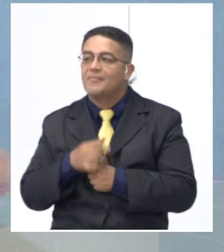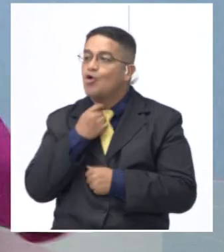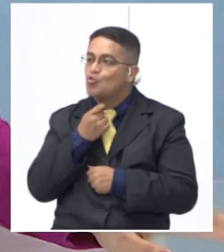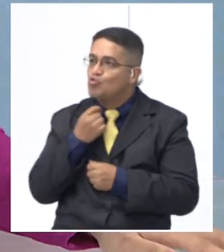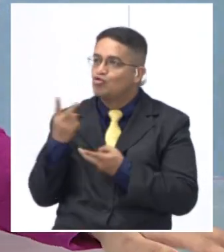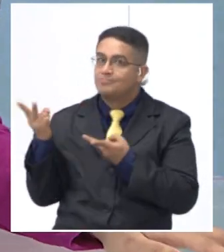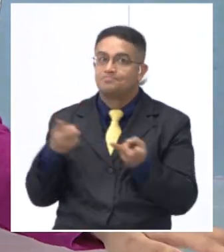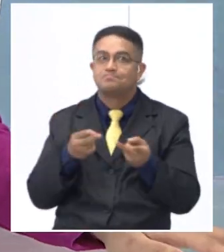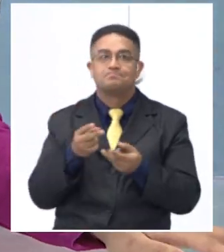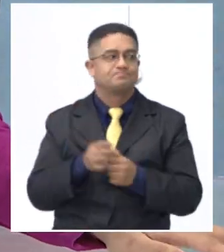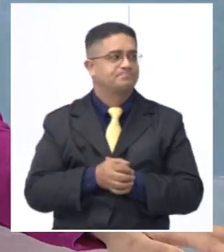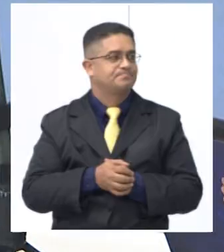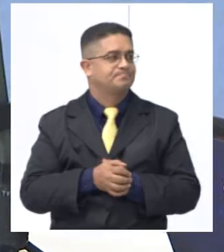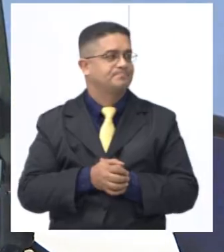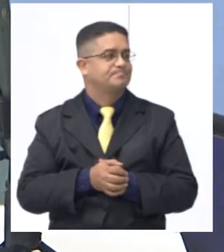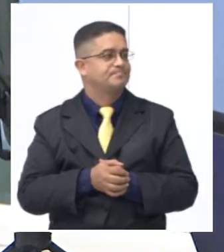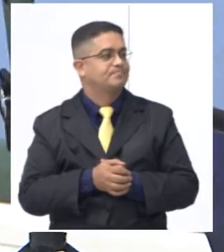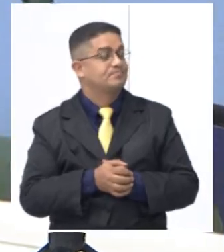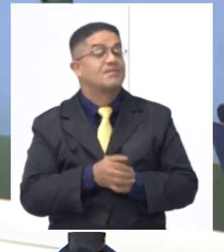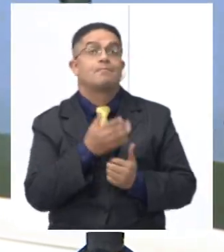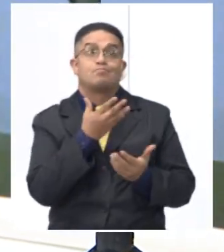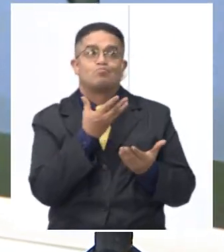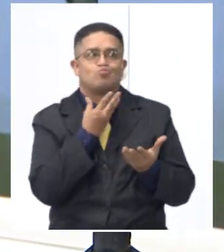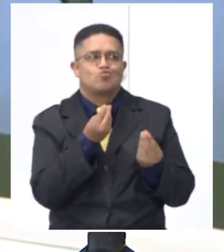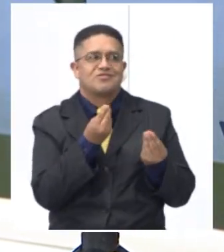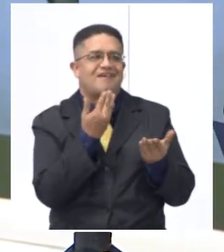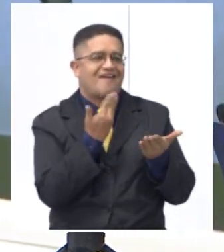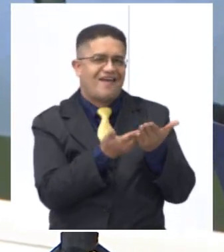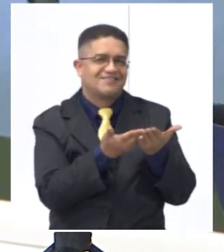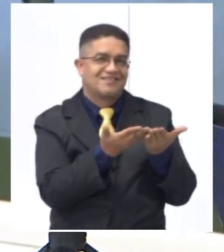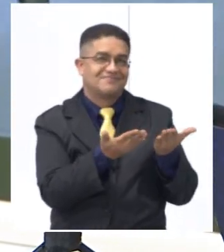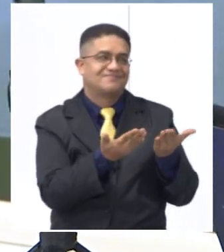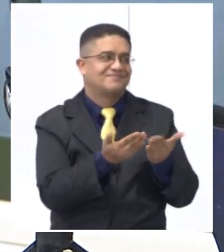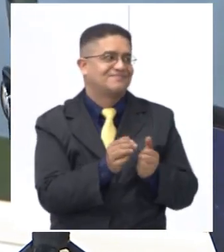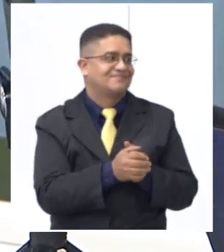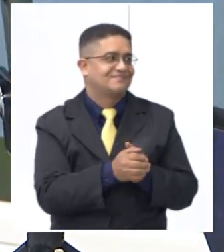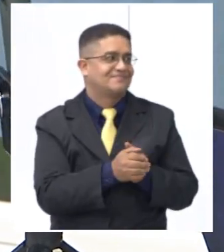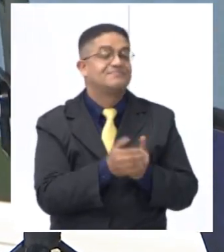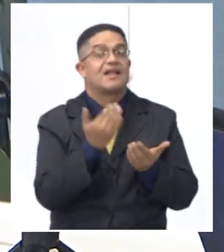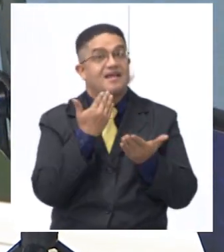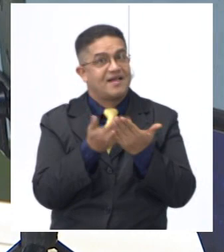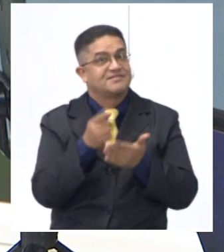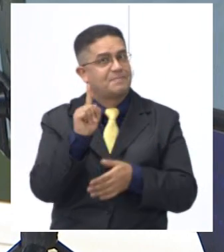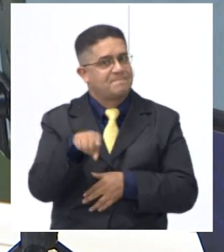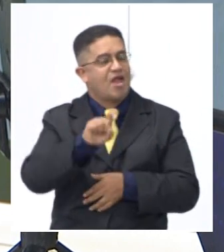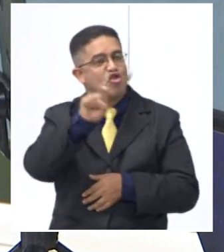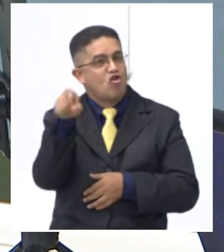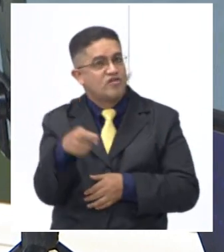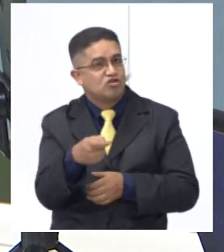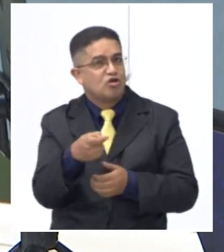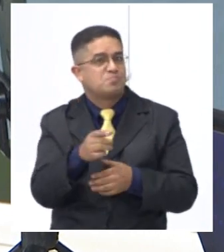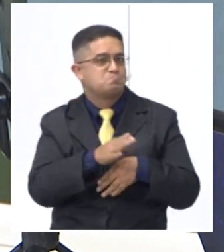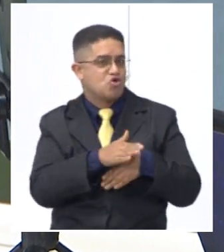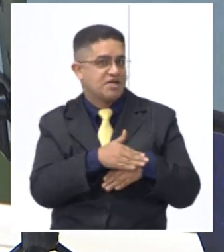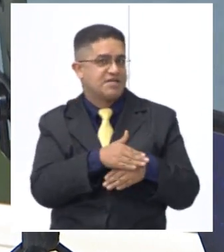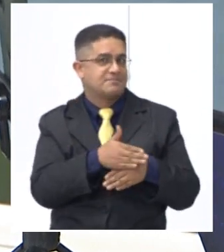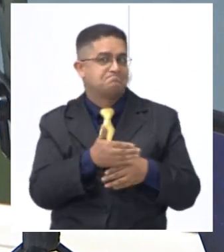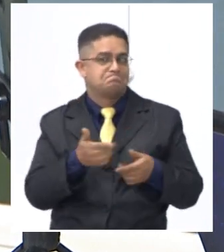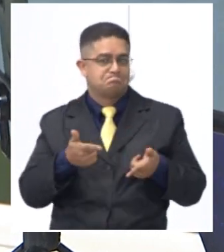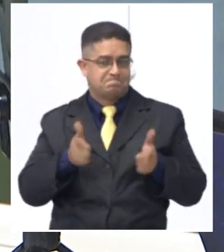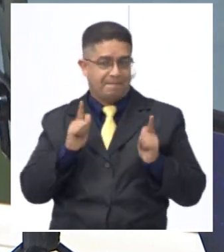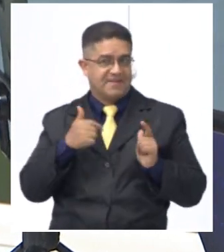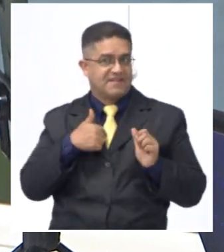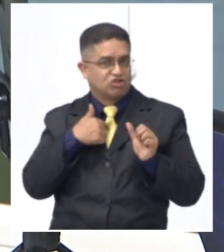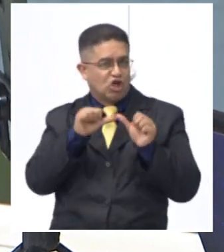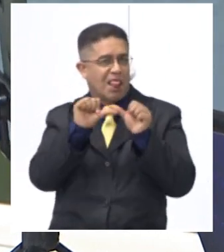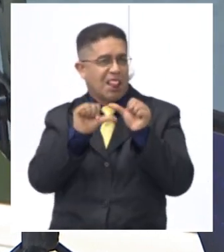Bienvenido, doctor. Muchísimas gracias, Daniela. Agradecido nuevamente a Globovisión que en esta oportunidad me permiten hablar de algo que es importantísimo,